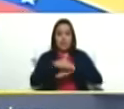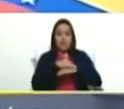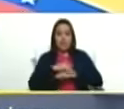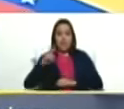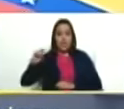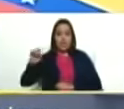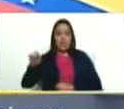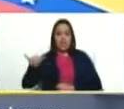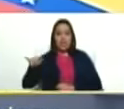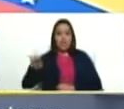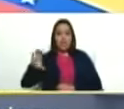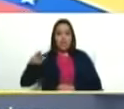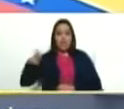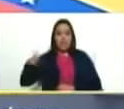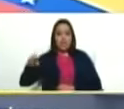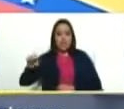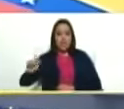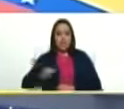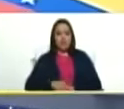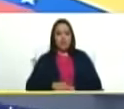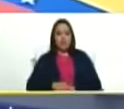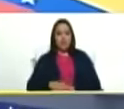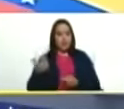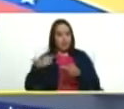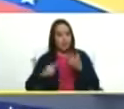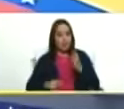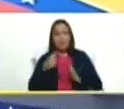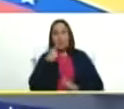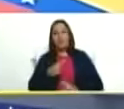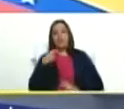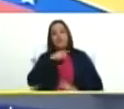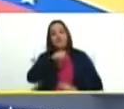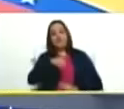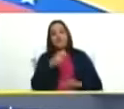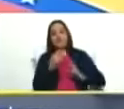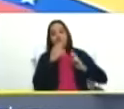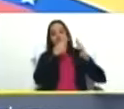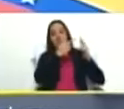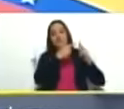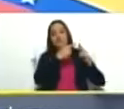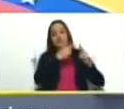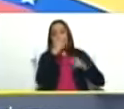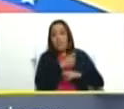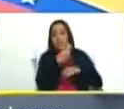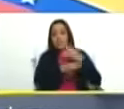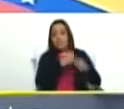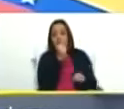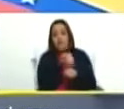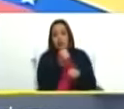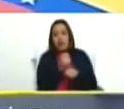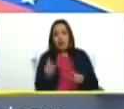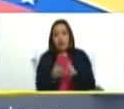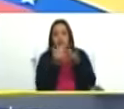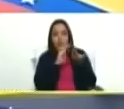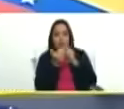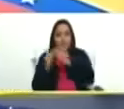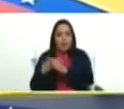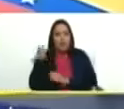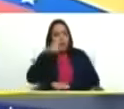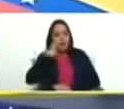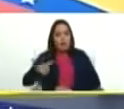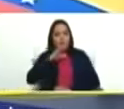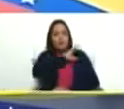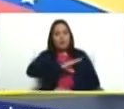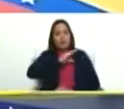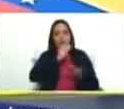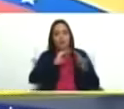Yechea, Villarruel, y le dije, se me ponen con el poder popular, me buscan a las comunas, a los consejos comunales,